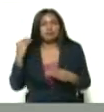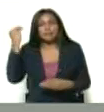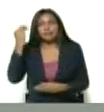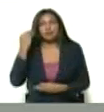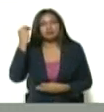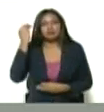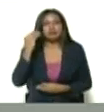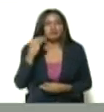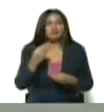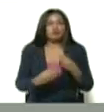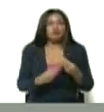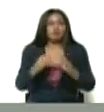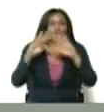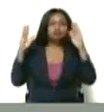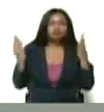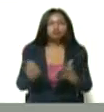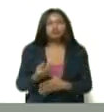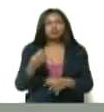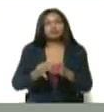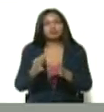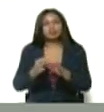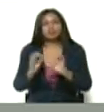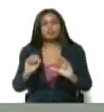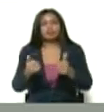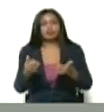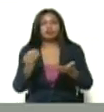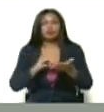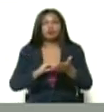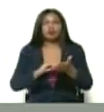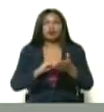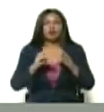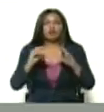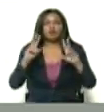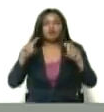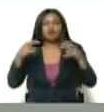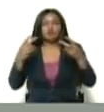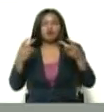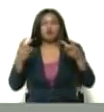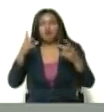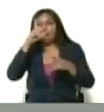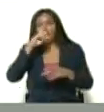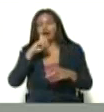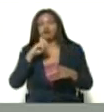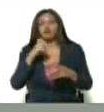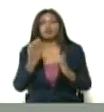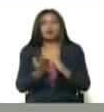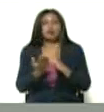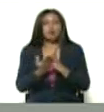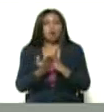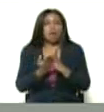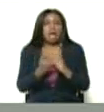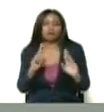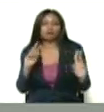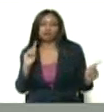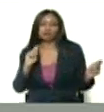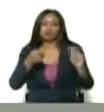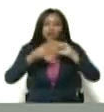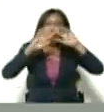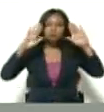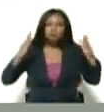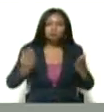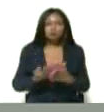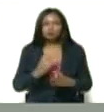cómo será el mundo en septiembre cuando se inicie el nuevo año escolar, cómo será el mundo en ese momento y qué